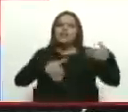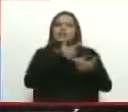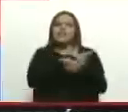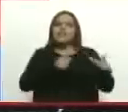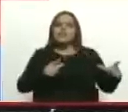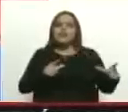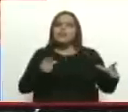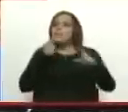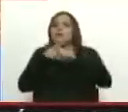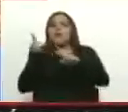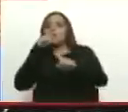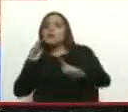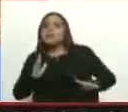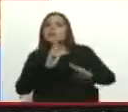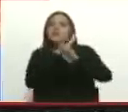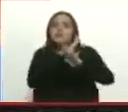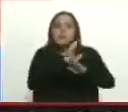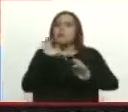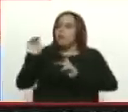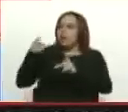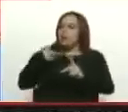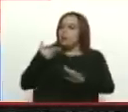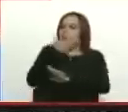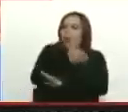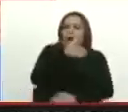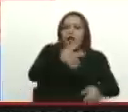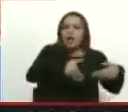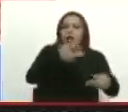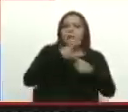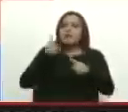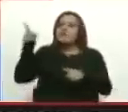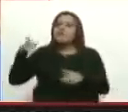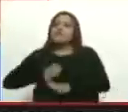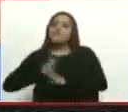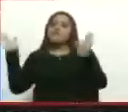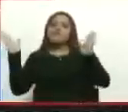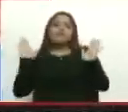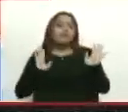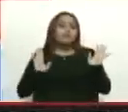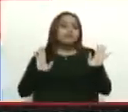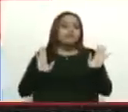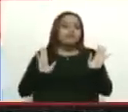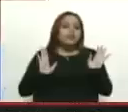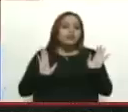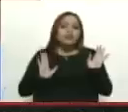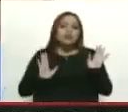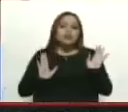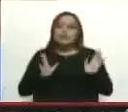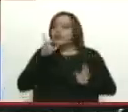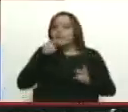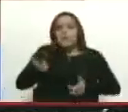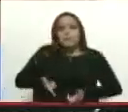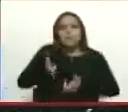de sanciones. Vamos a unas elecciones libres de sanciones. Lo único que impide...